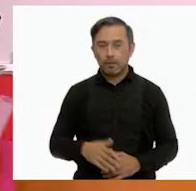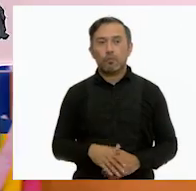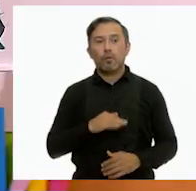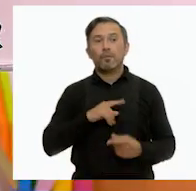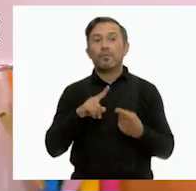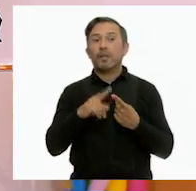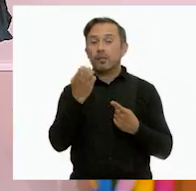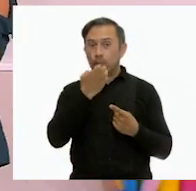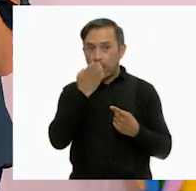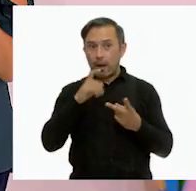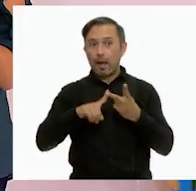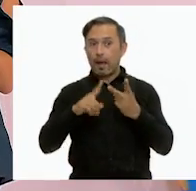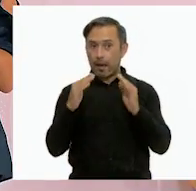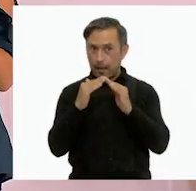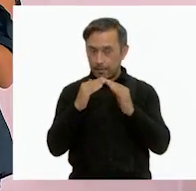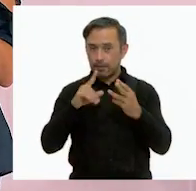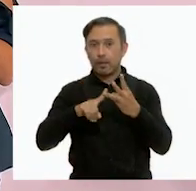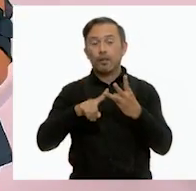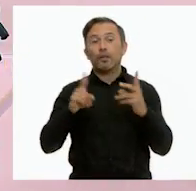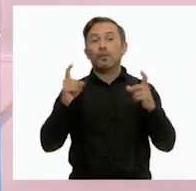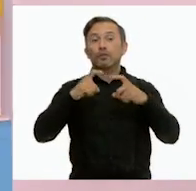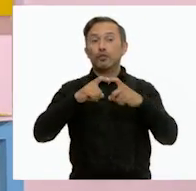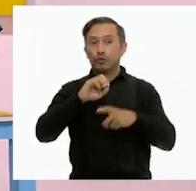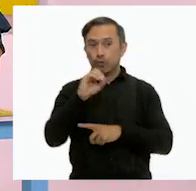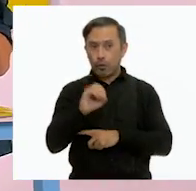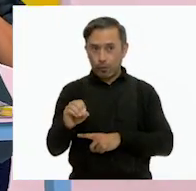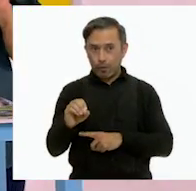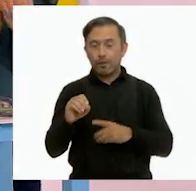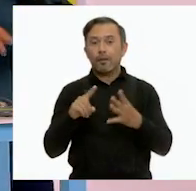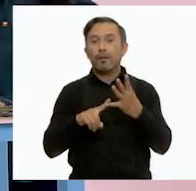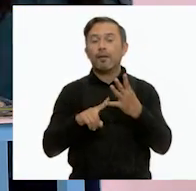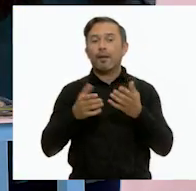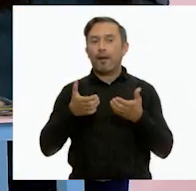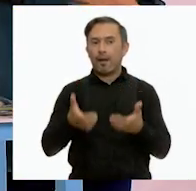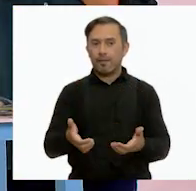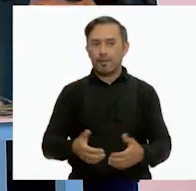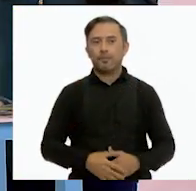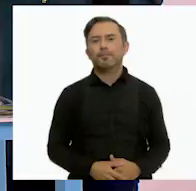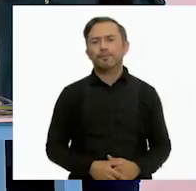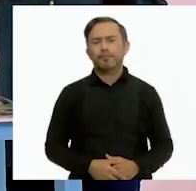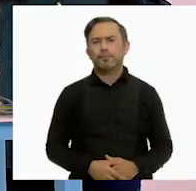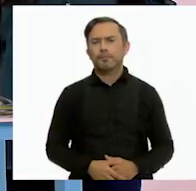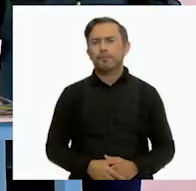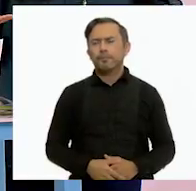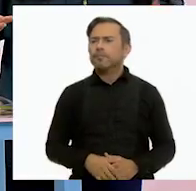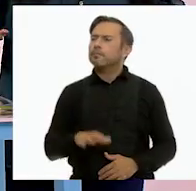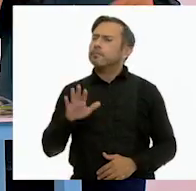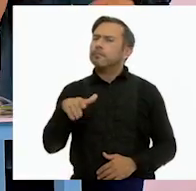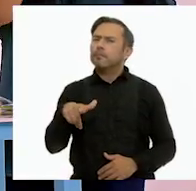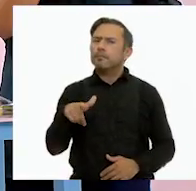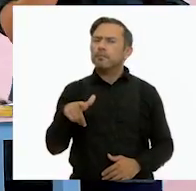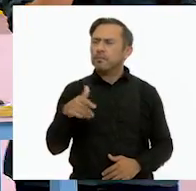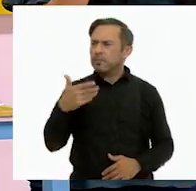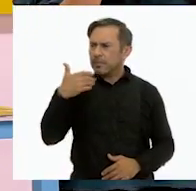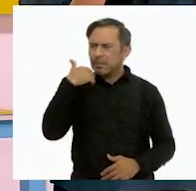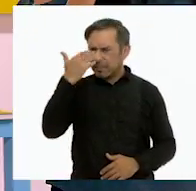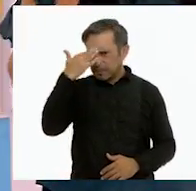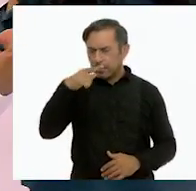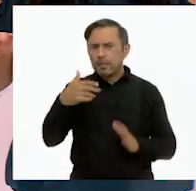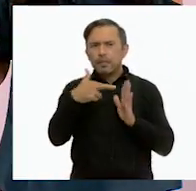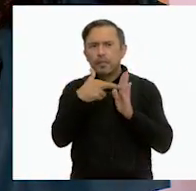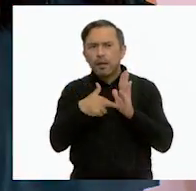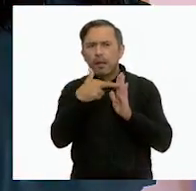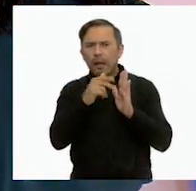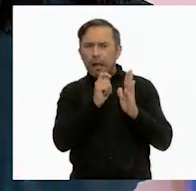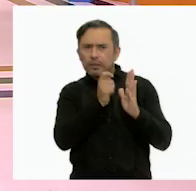escuela, casa, zoológico y calle. ¿Quieres saber cuáles son algunas de ellas? Y también en casa, ¿quieren